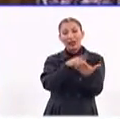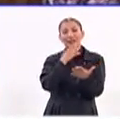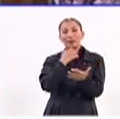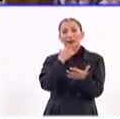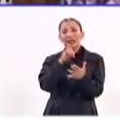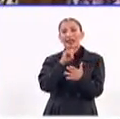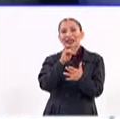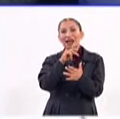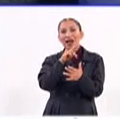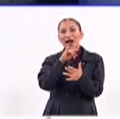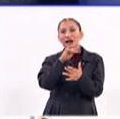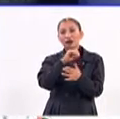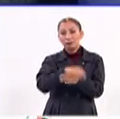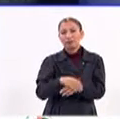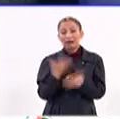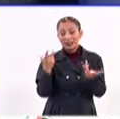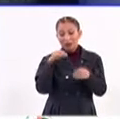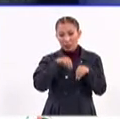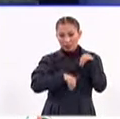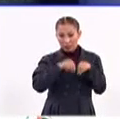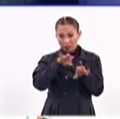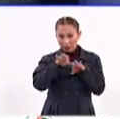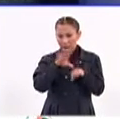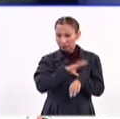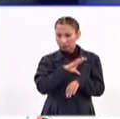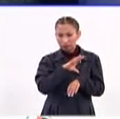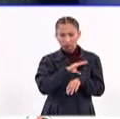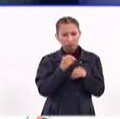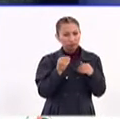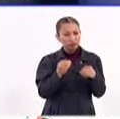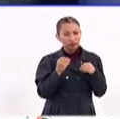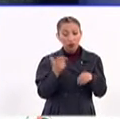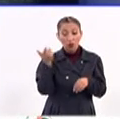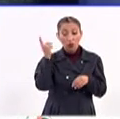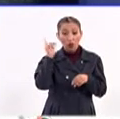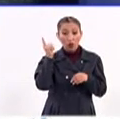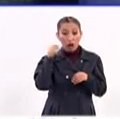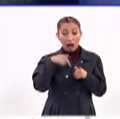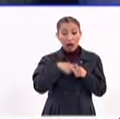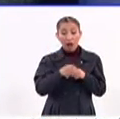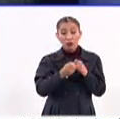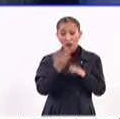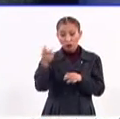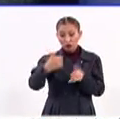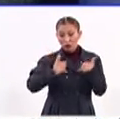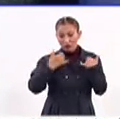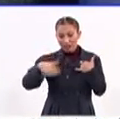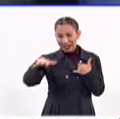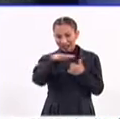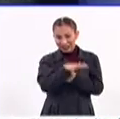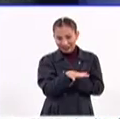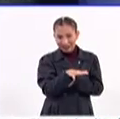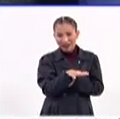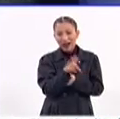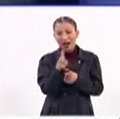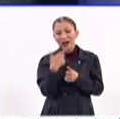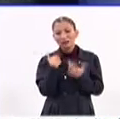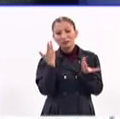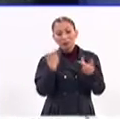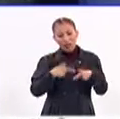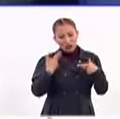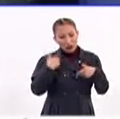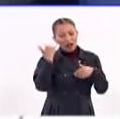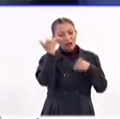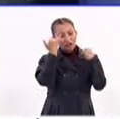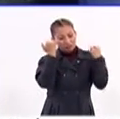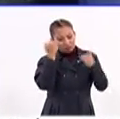Tepic Literario. Hicimos este trabajo con mucho cariño, esperando que nuevas generaciones de